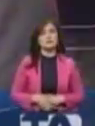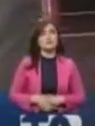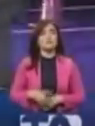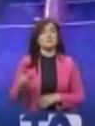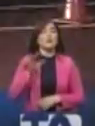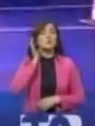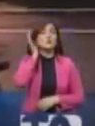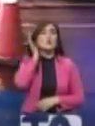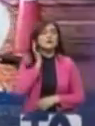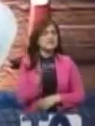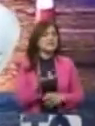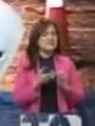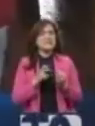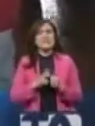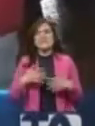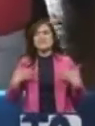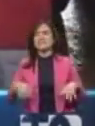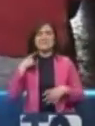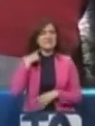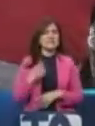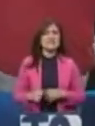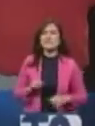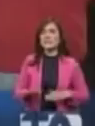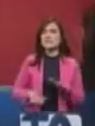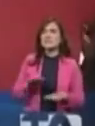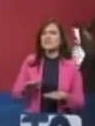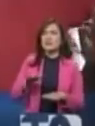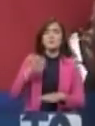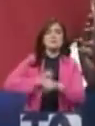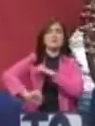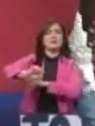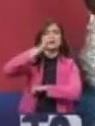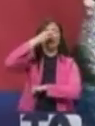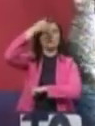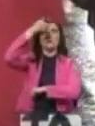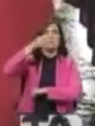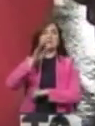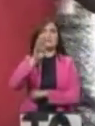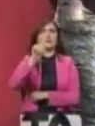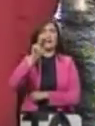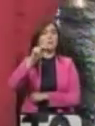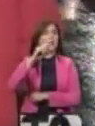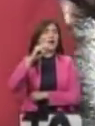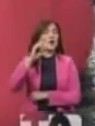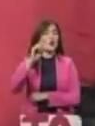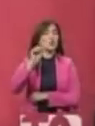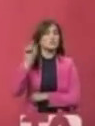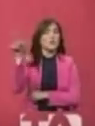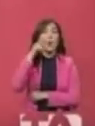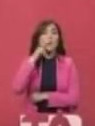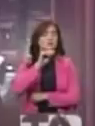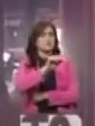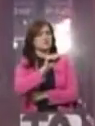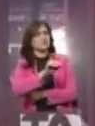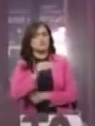Marianita, una vez que se enteró del problema, dejó la fila y decidió ir a Santo Domingo por la vía Los Bancos. Pero este señor le anticipaba